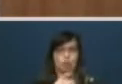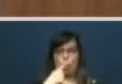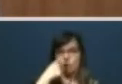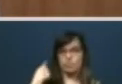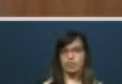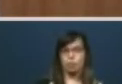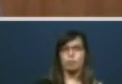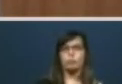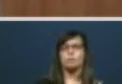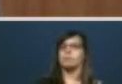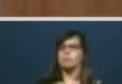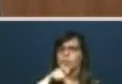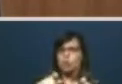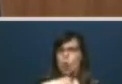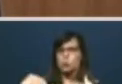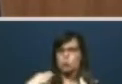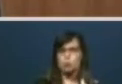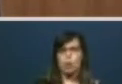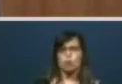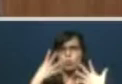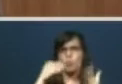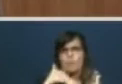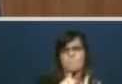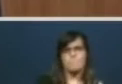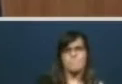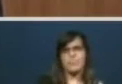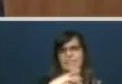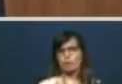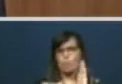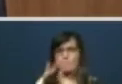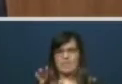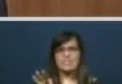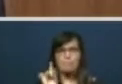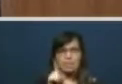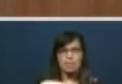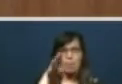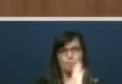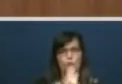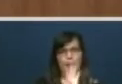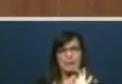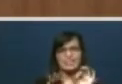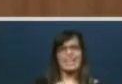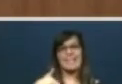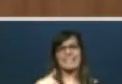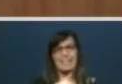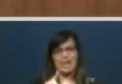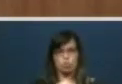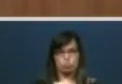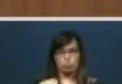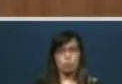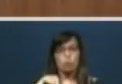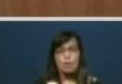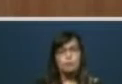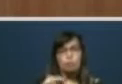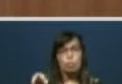participaron en dichos itinerarios unas actuaciones que han repercutido en el